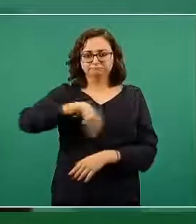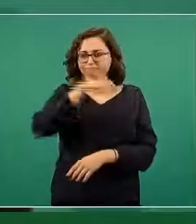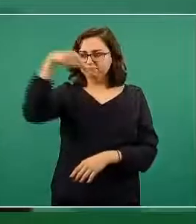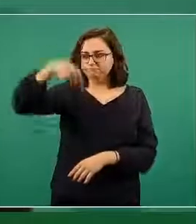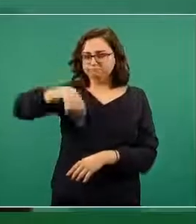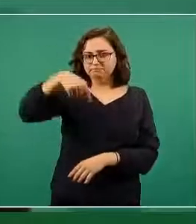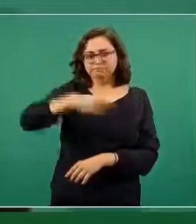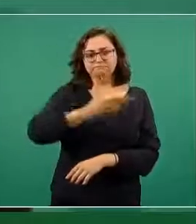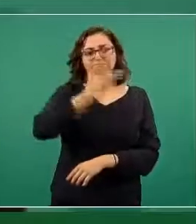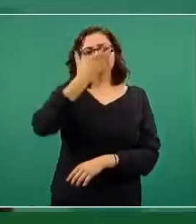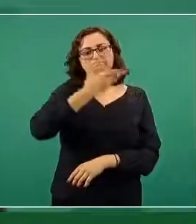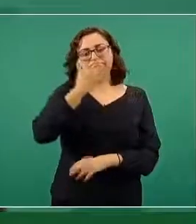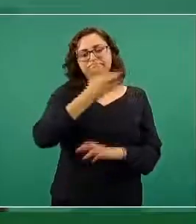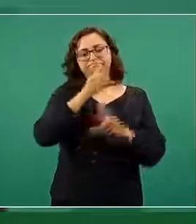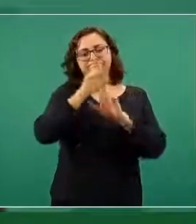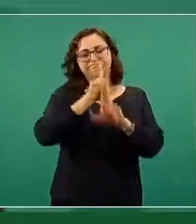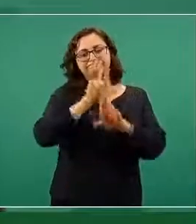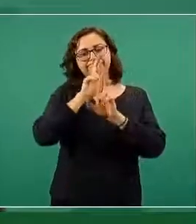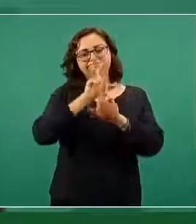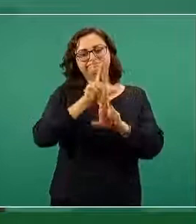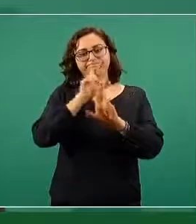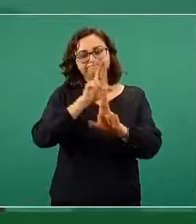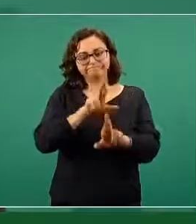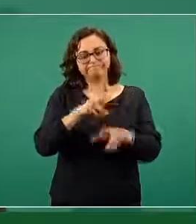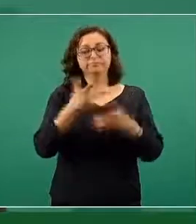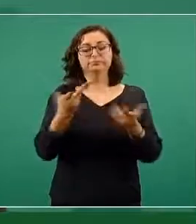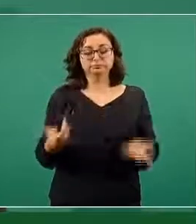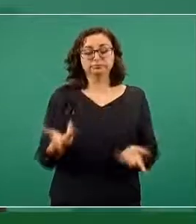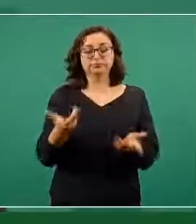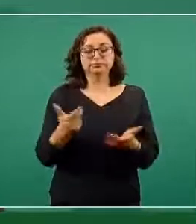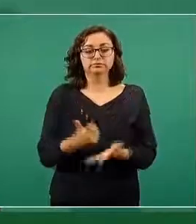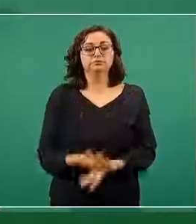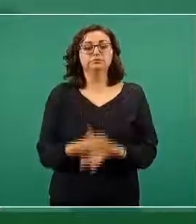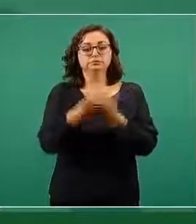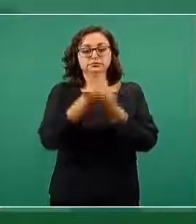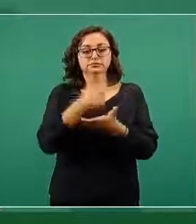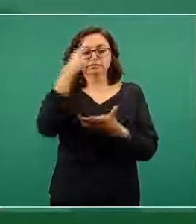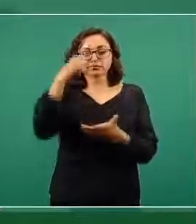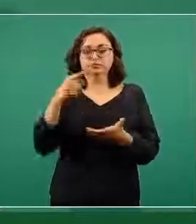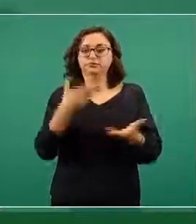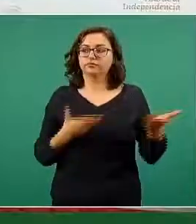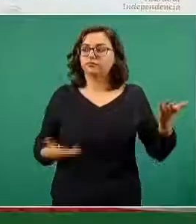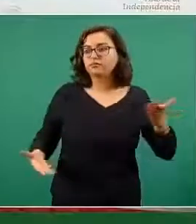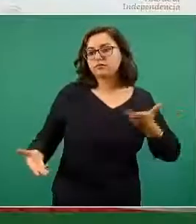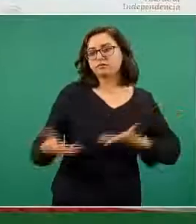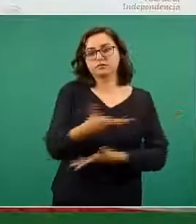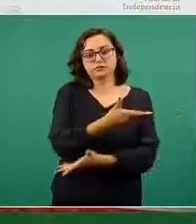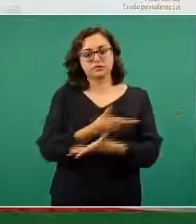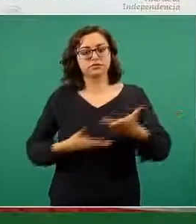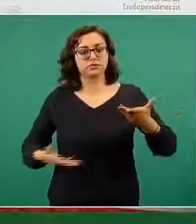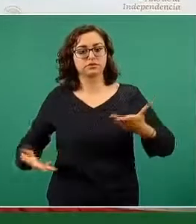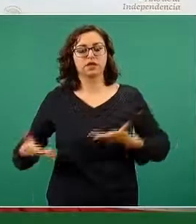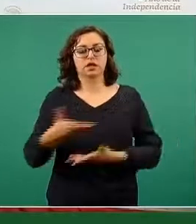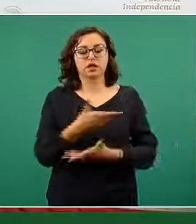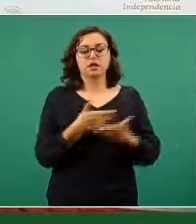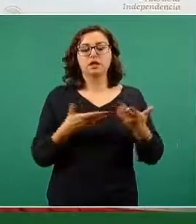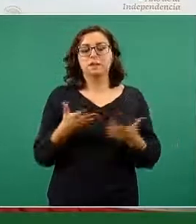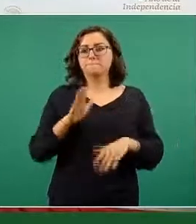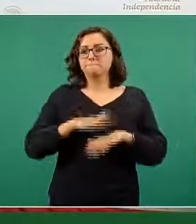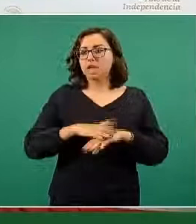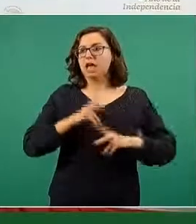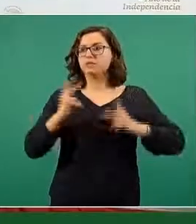respondiendo aquí, y además nos sirve para poder enriquecer la zona de preguntas